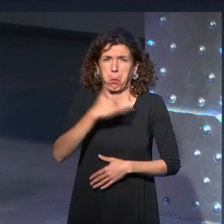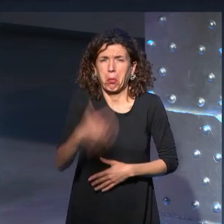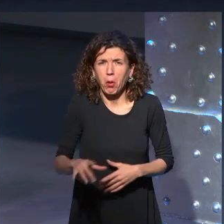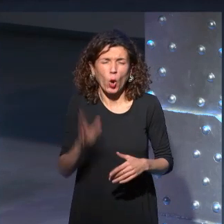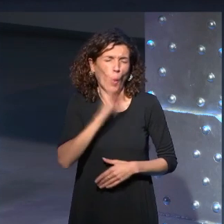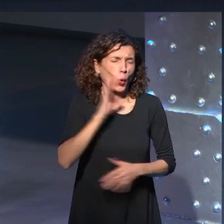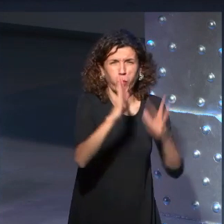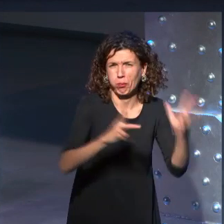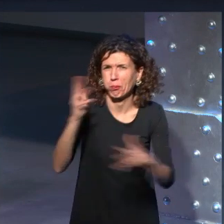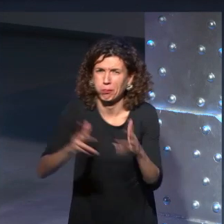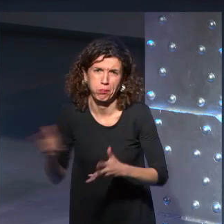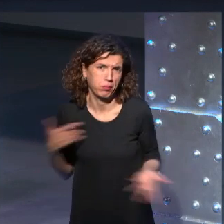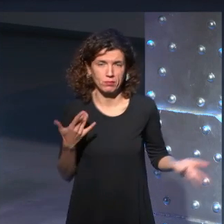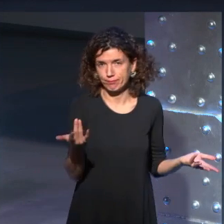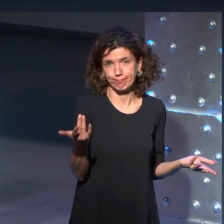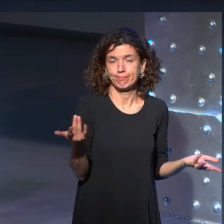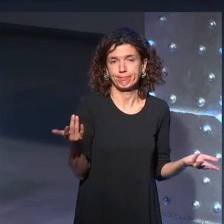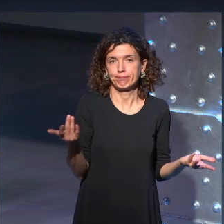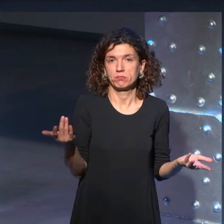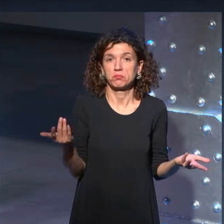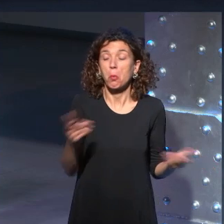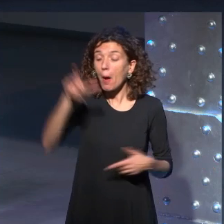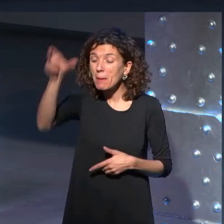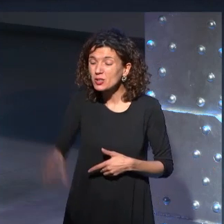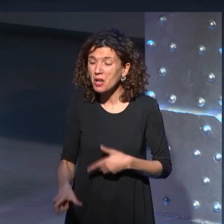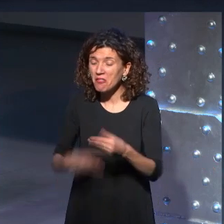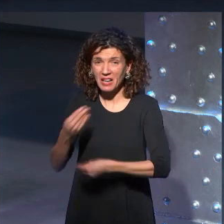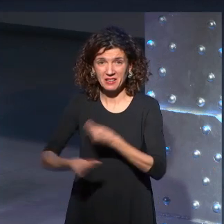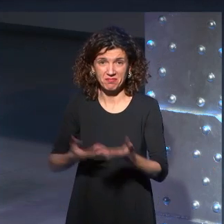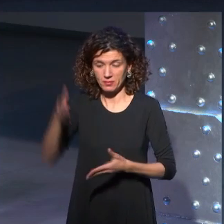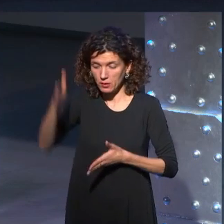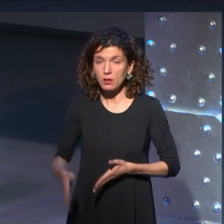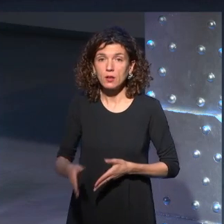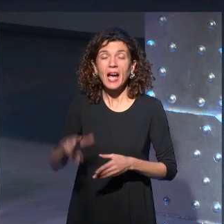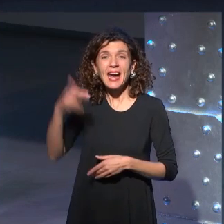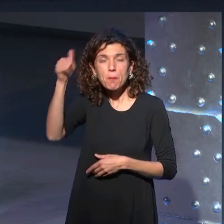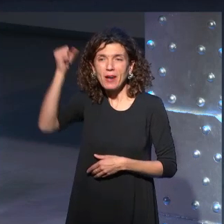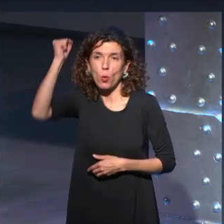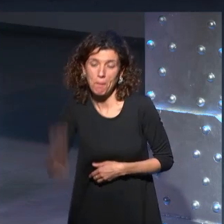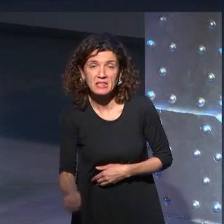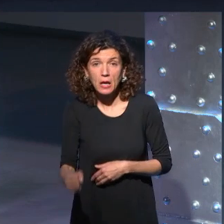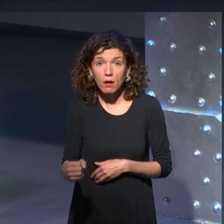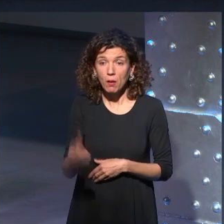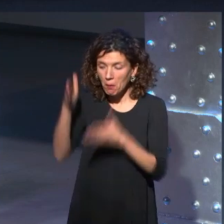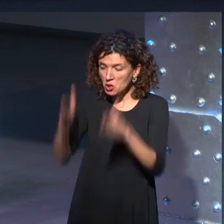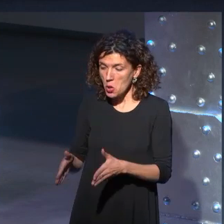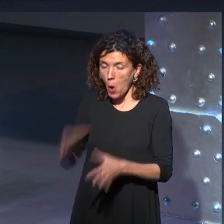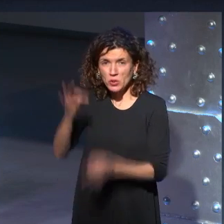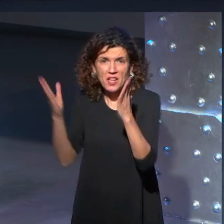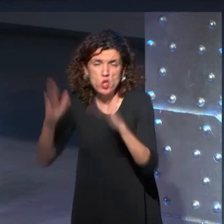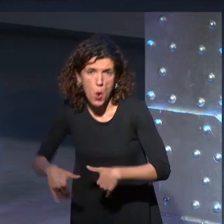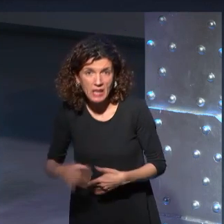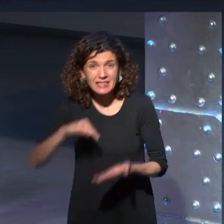hay corrupción. Entonces, ¿qué le queda a un individuo al que le asesinan a un hermano y no pasa nada? En